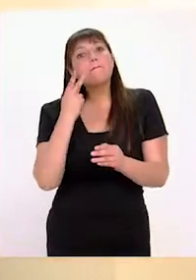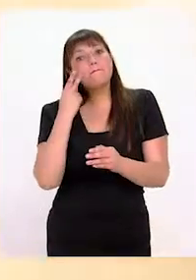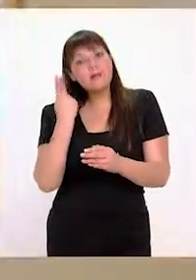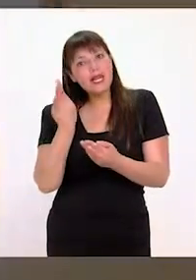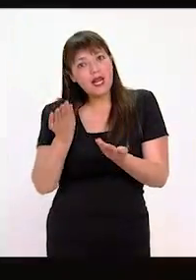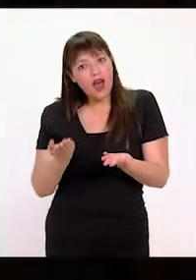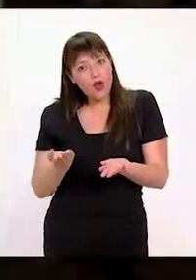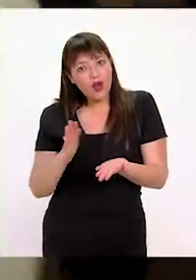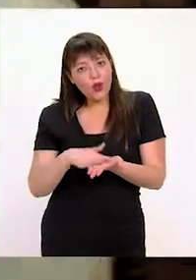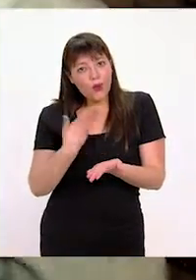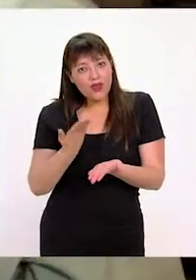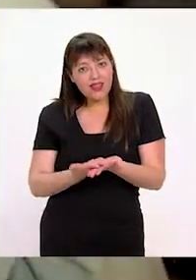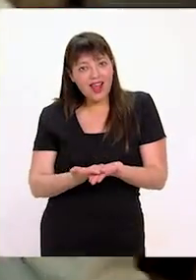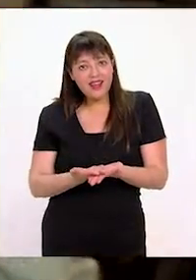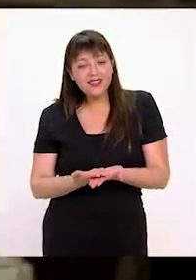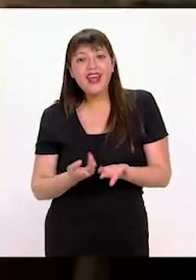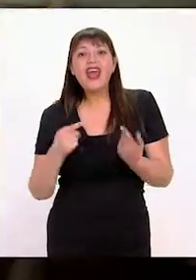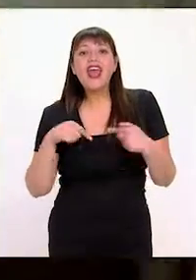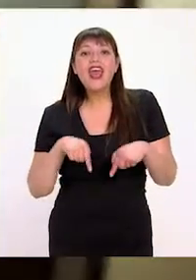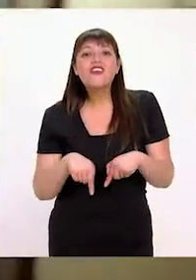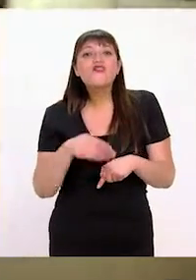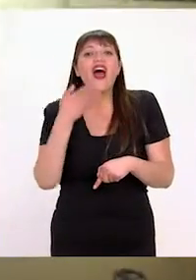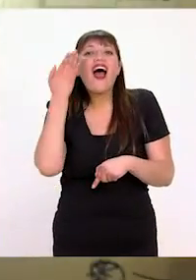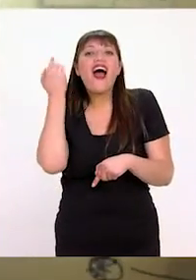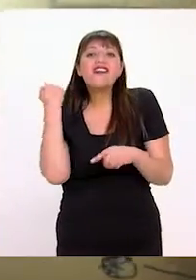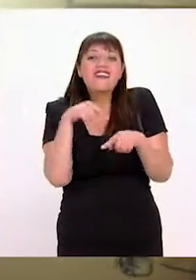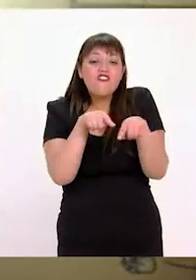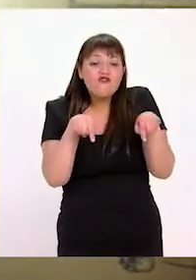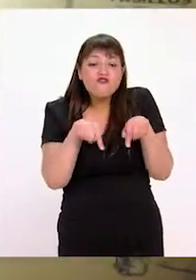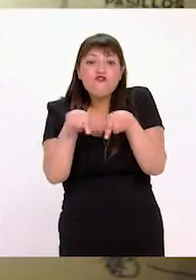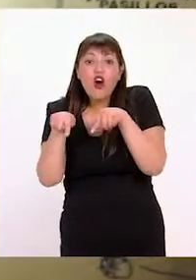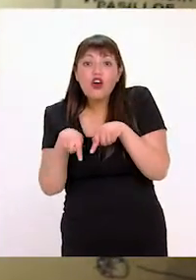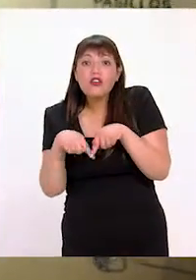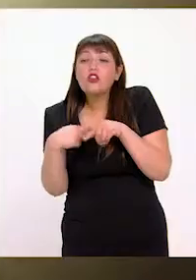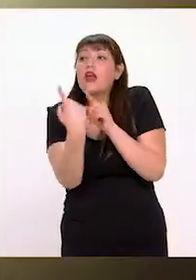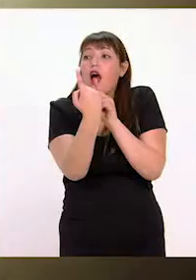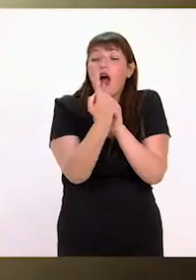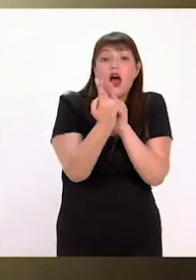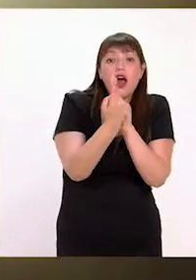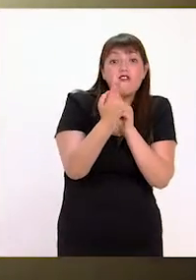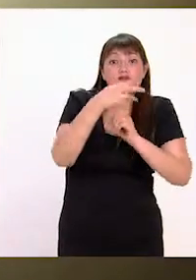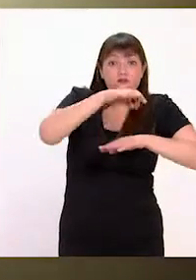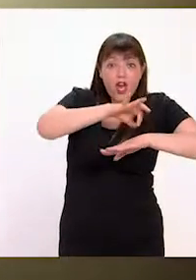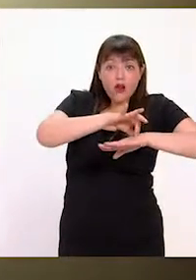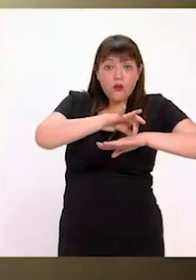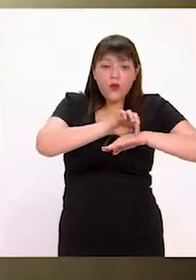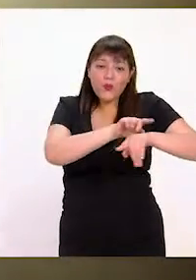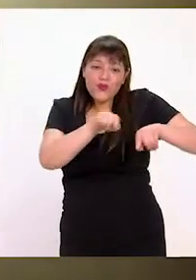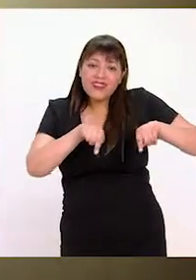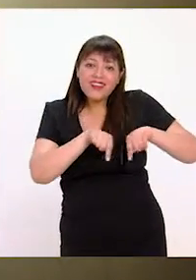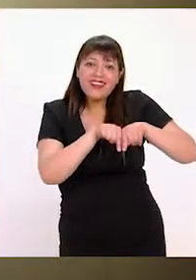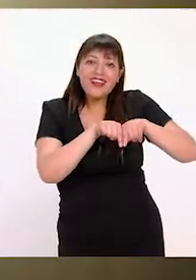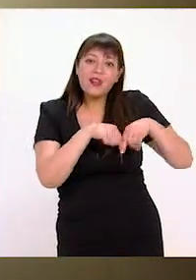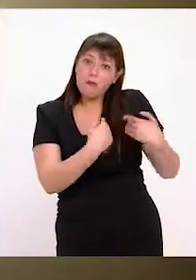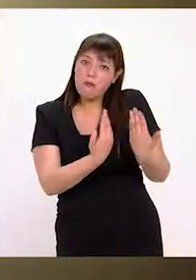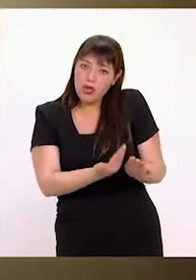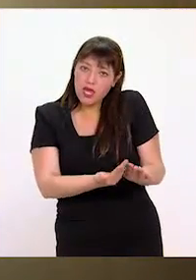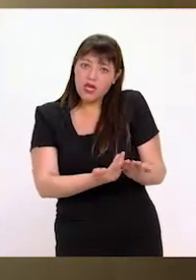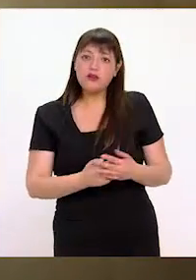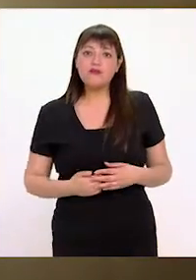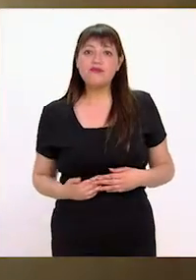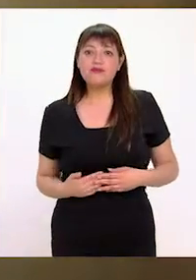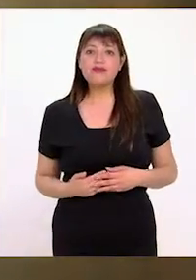está. Estos eran los boxes donde atendíamos los enfermos. Miren, esto